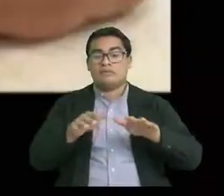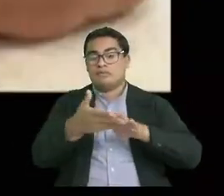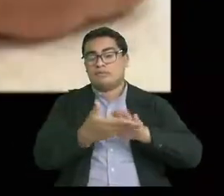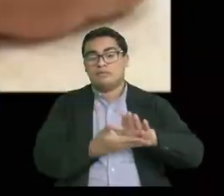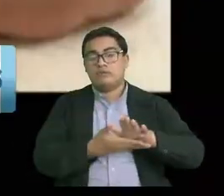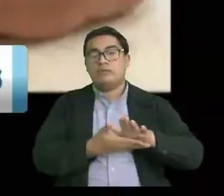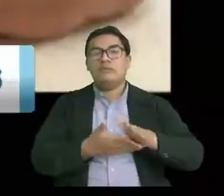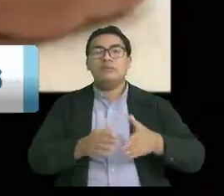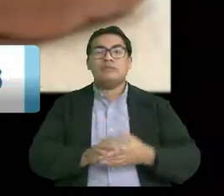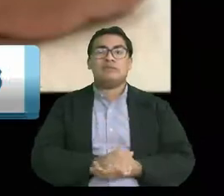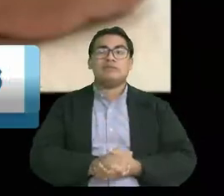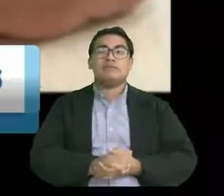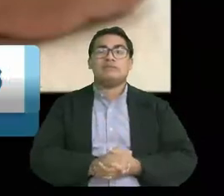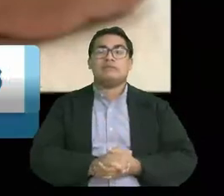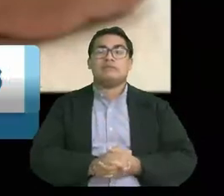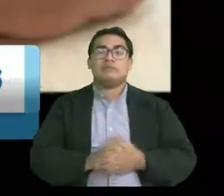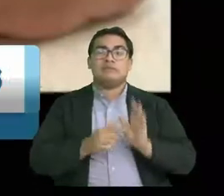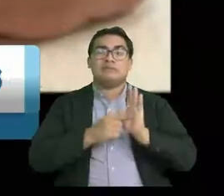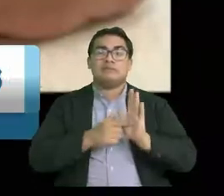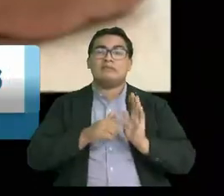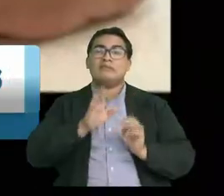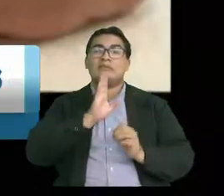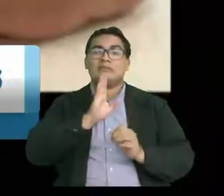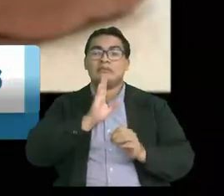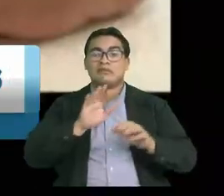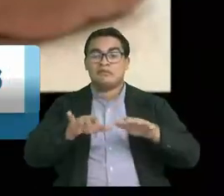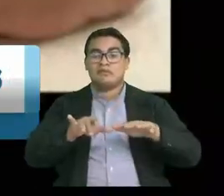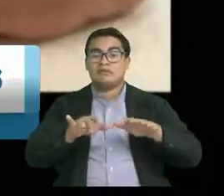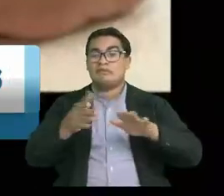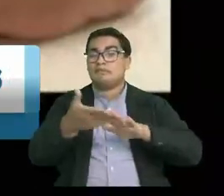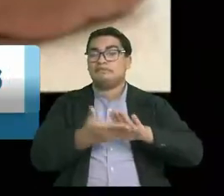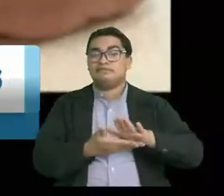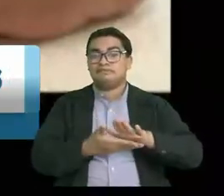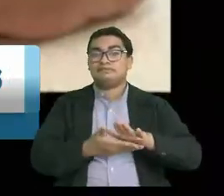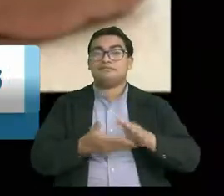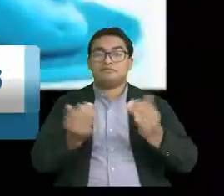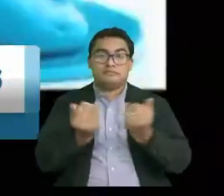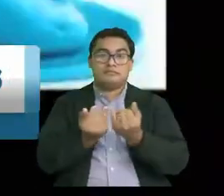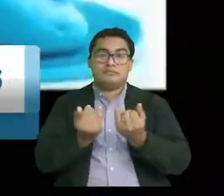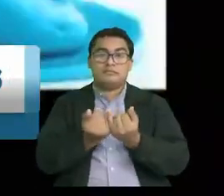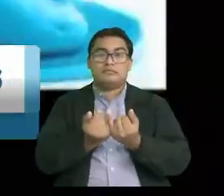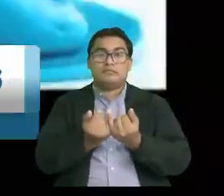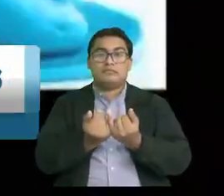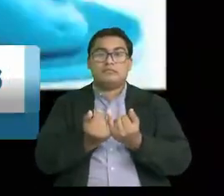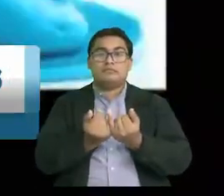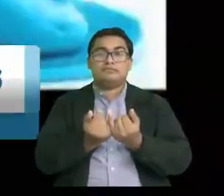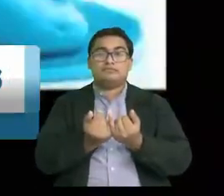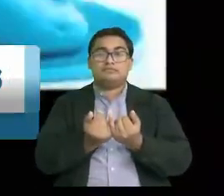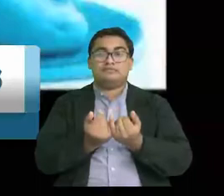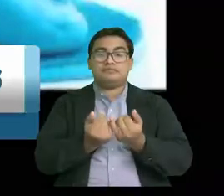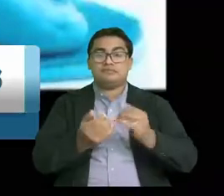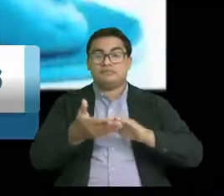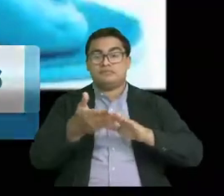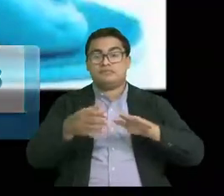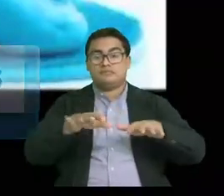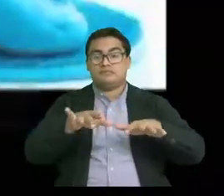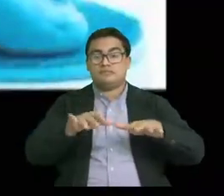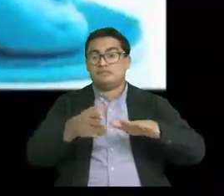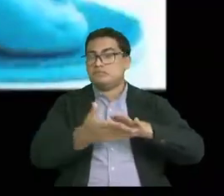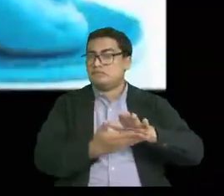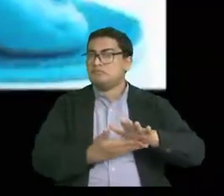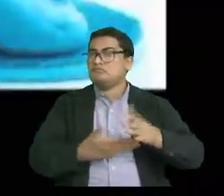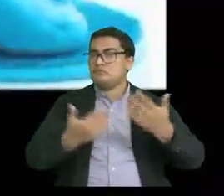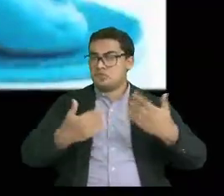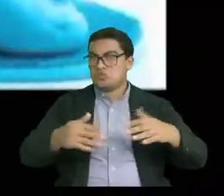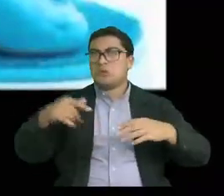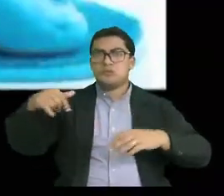Bueno, cuando hablamos de pie plano, también hay que decir de que están los dos grandes grupos, ¿verdad? Está el pie plano flexible,